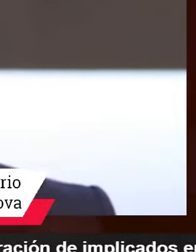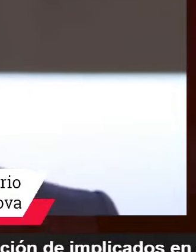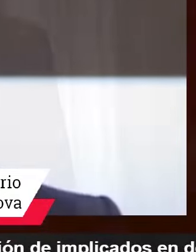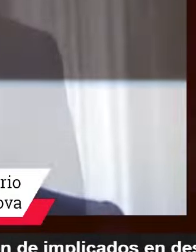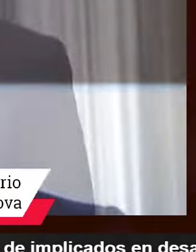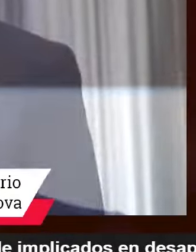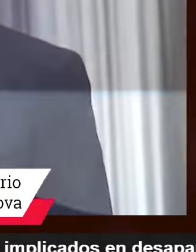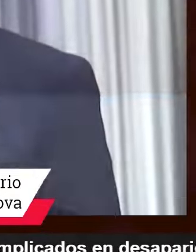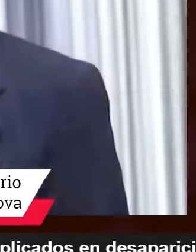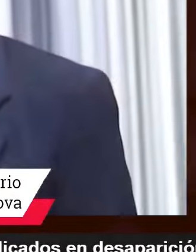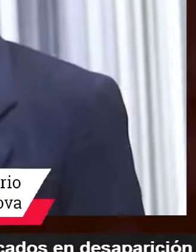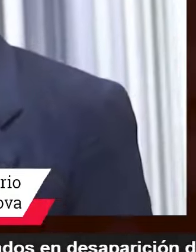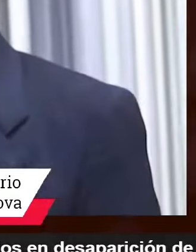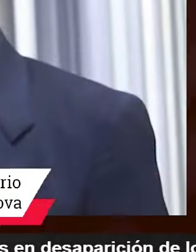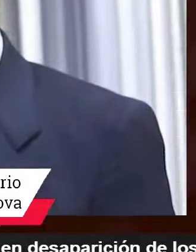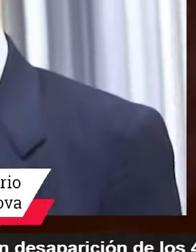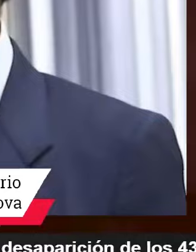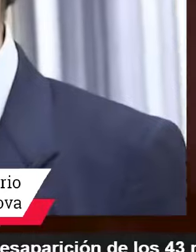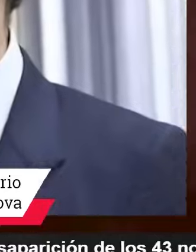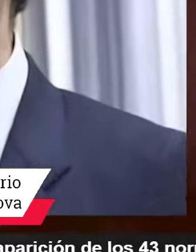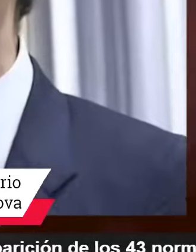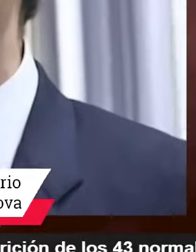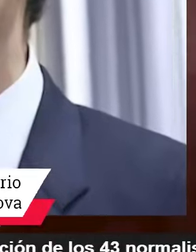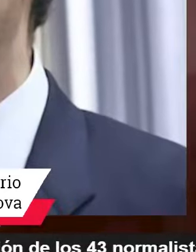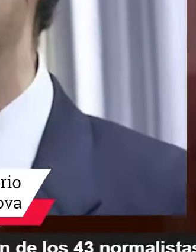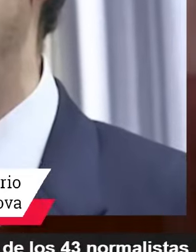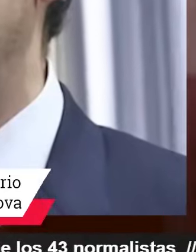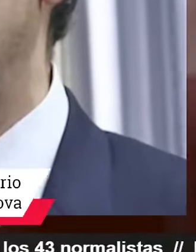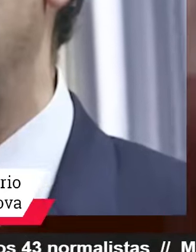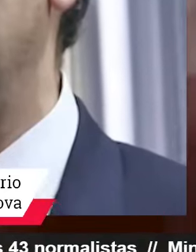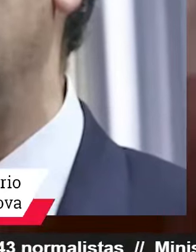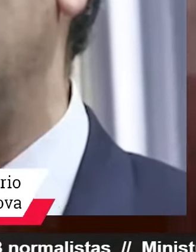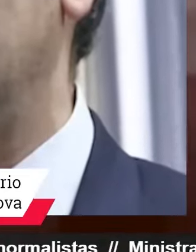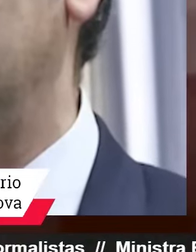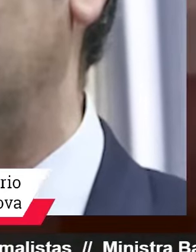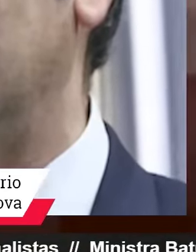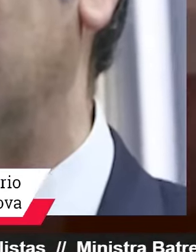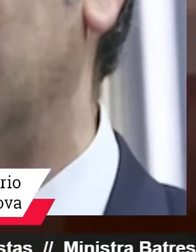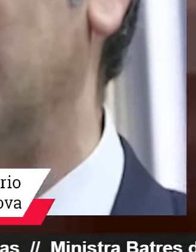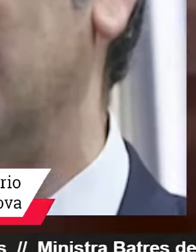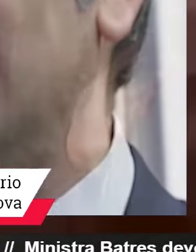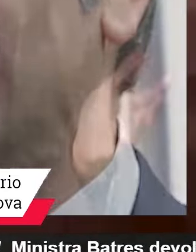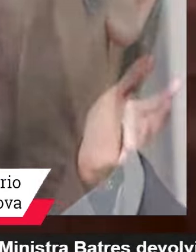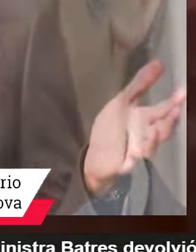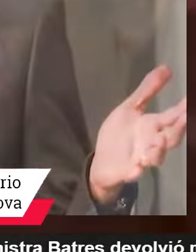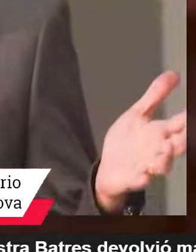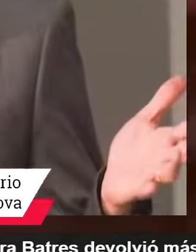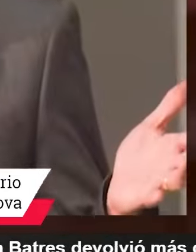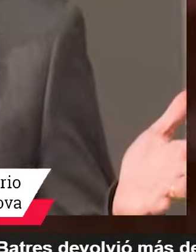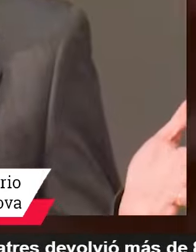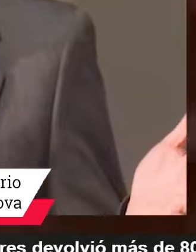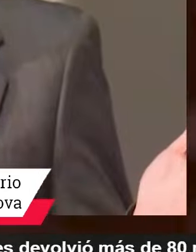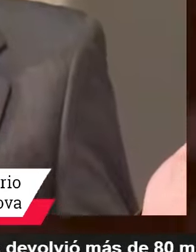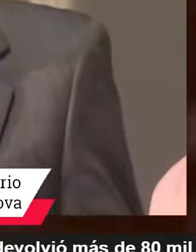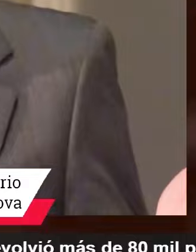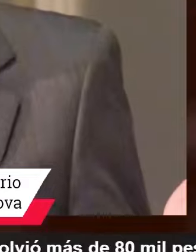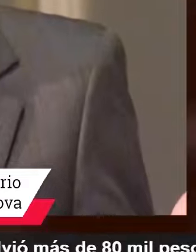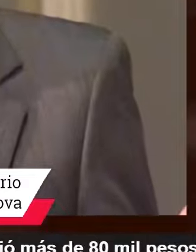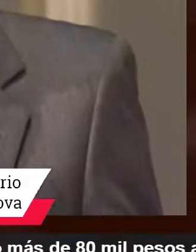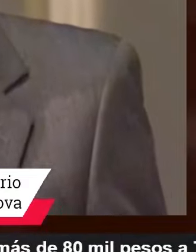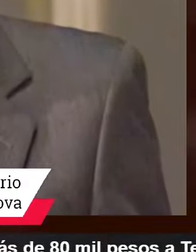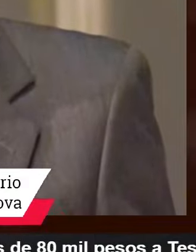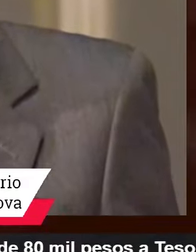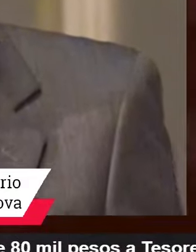Córdoba firmó eh acuerdos para que llevara a cabo esta observación electoral